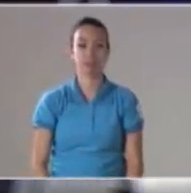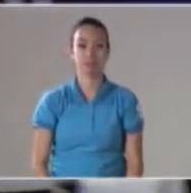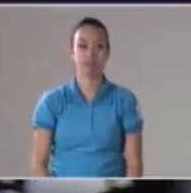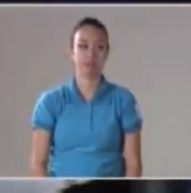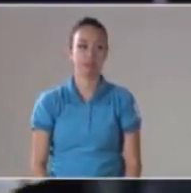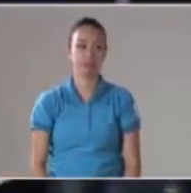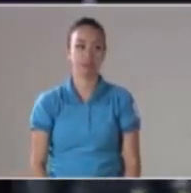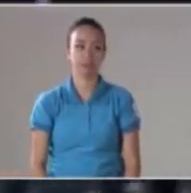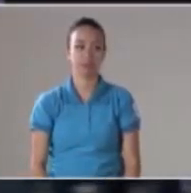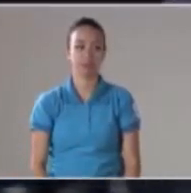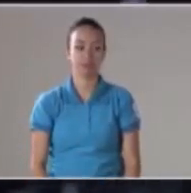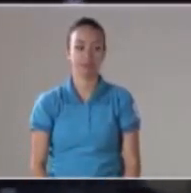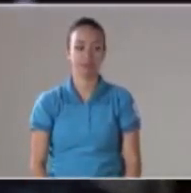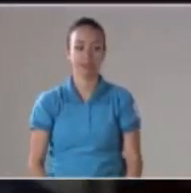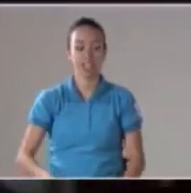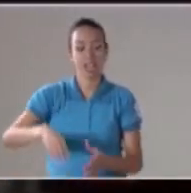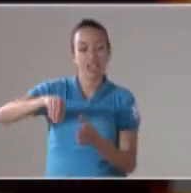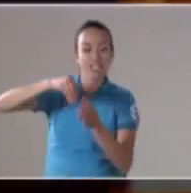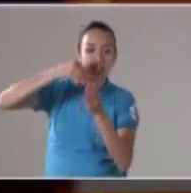Ricos, ¿ah?